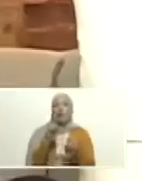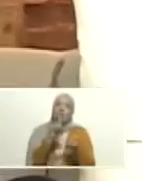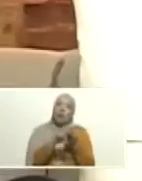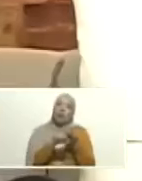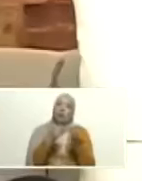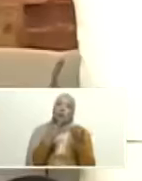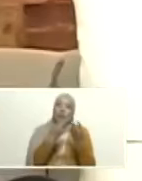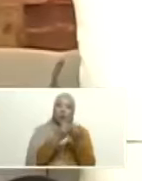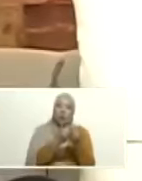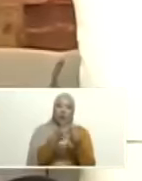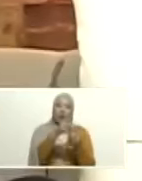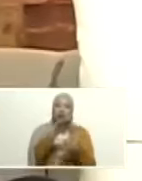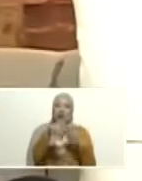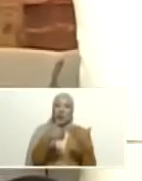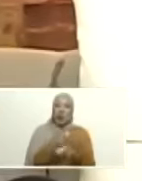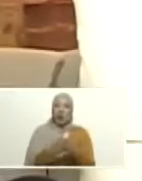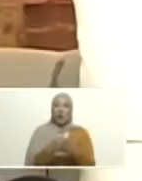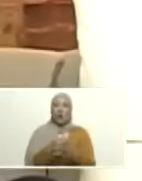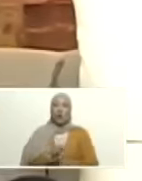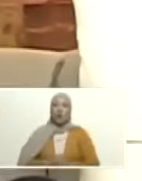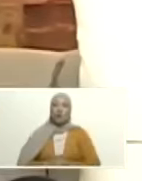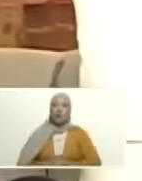estamos todos.